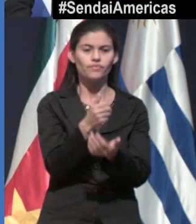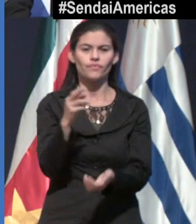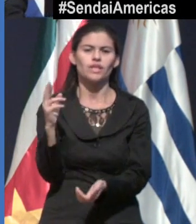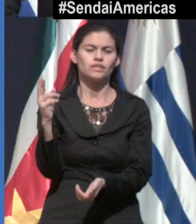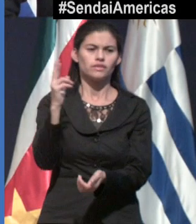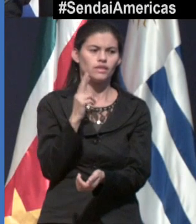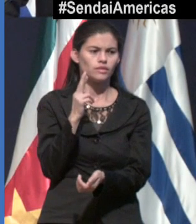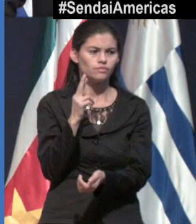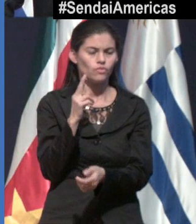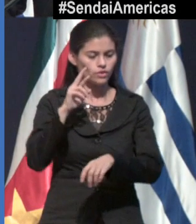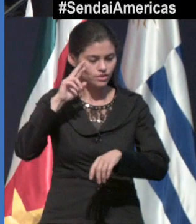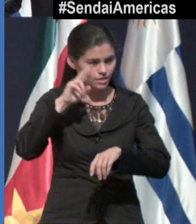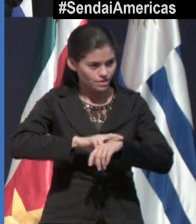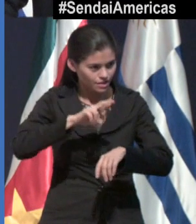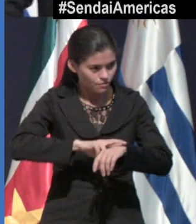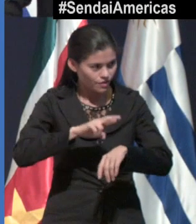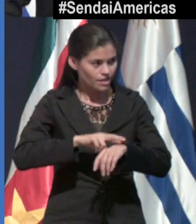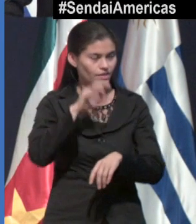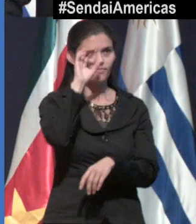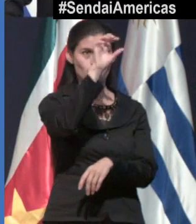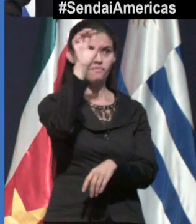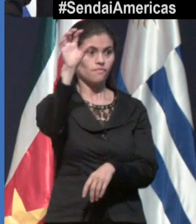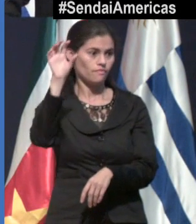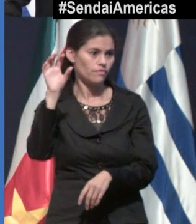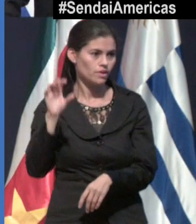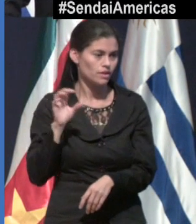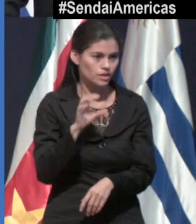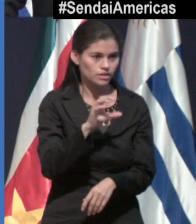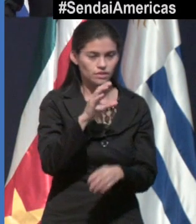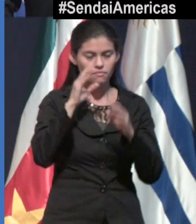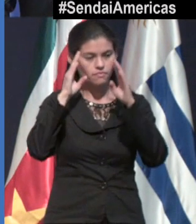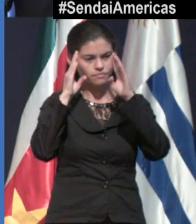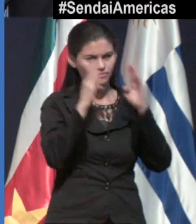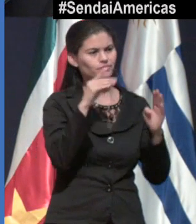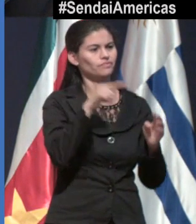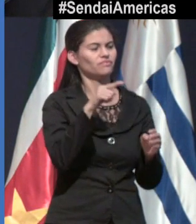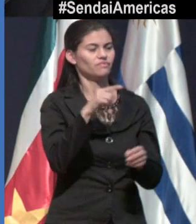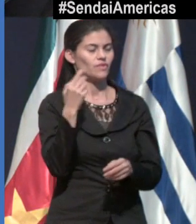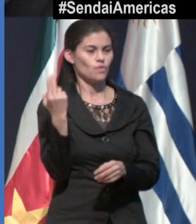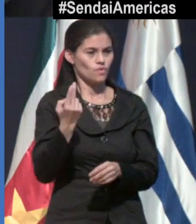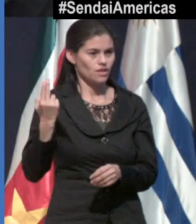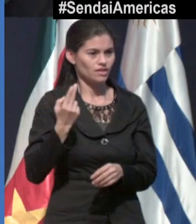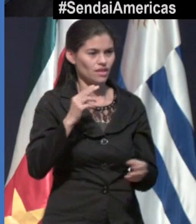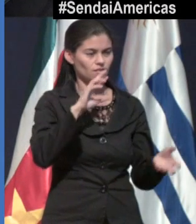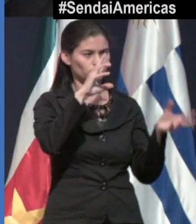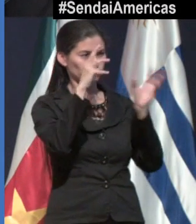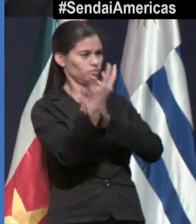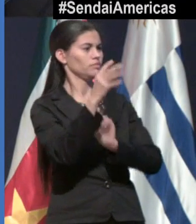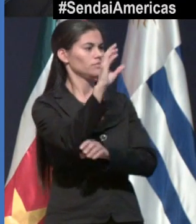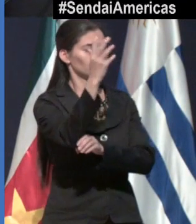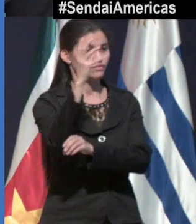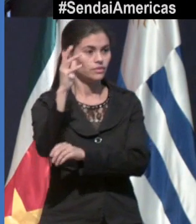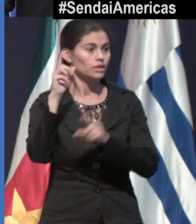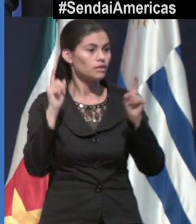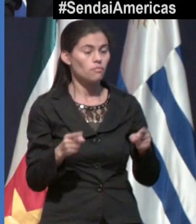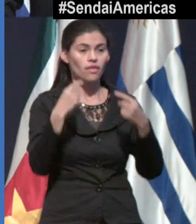a la responsabilidad nacional de la atención de emergencias y desastres, sino que representan a